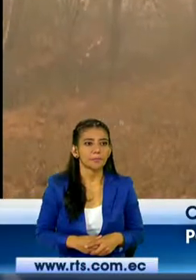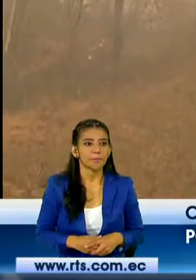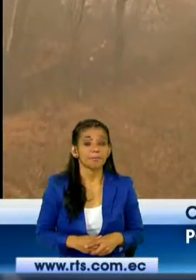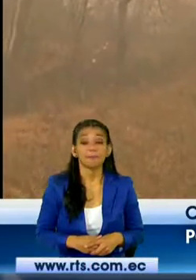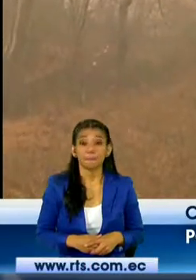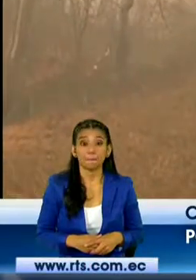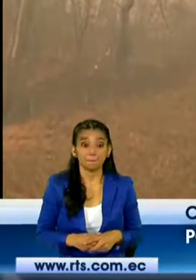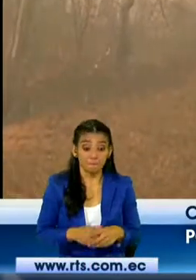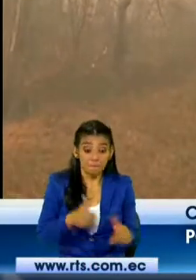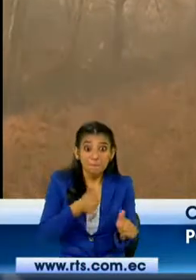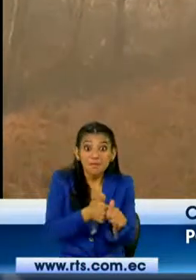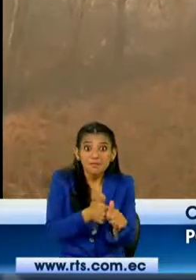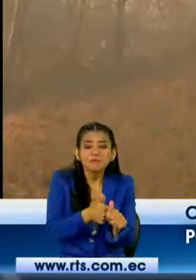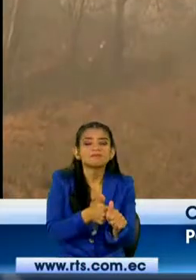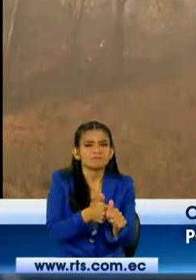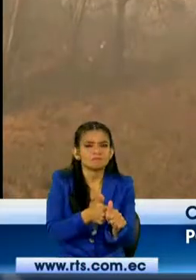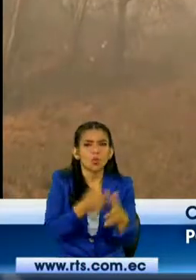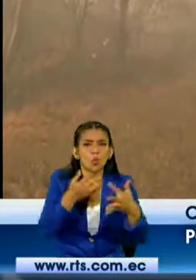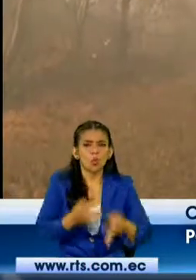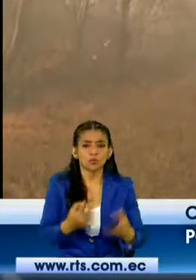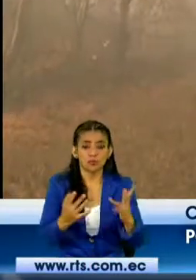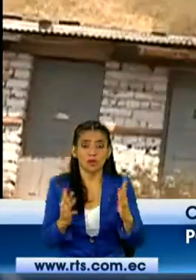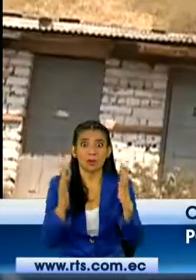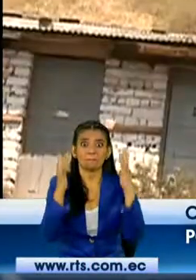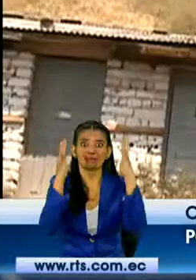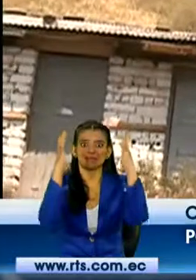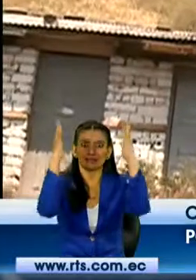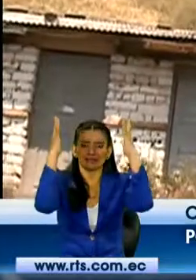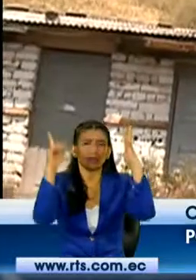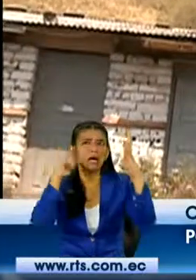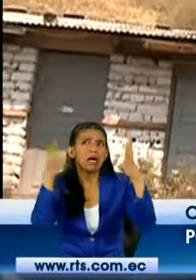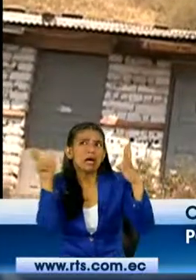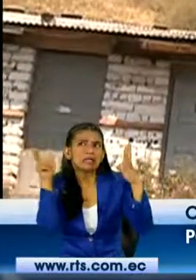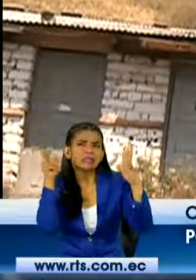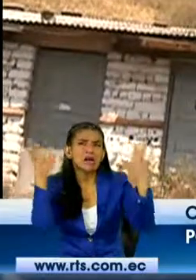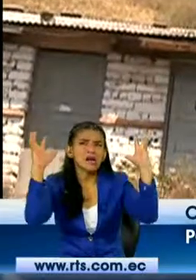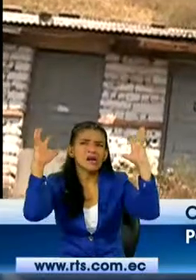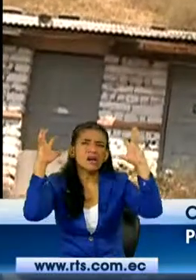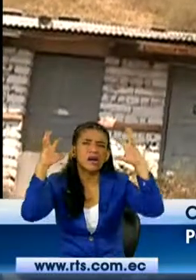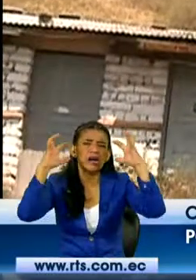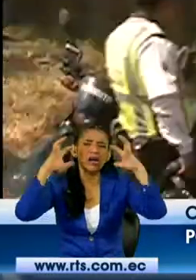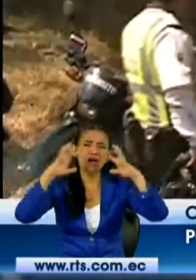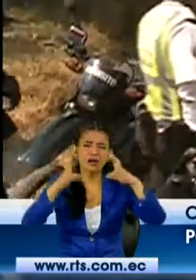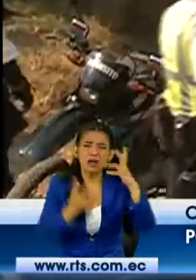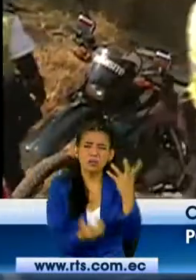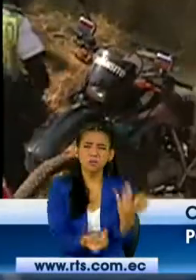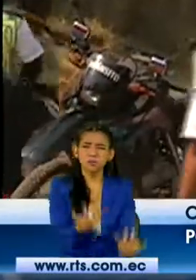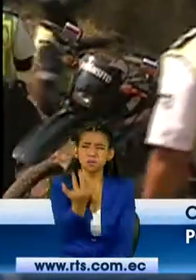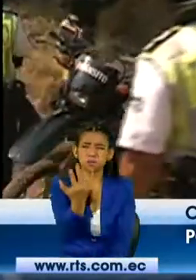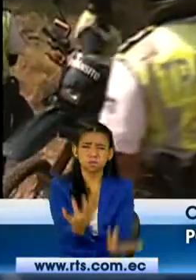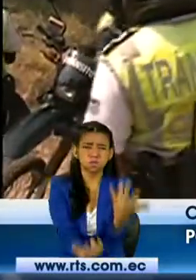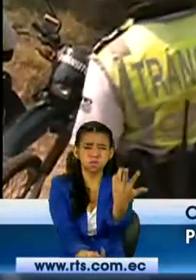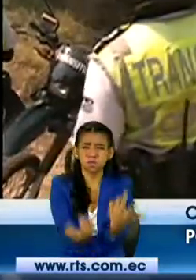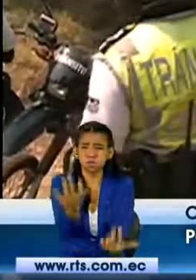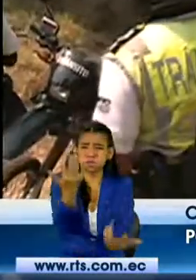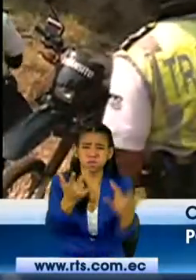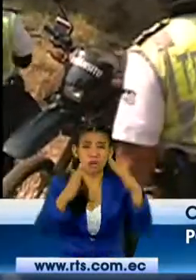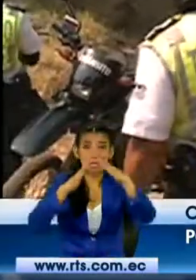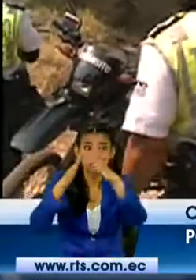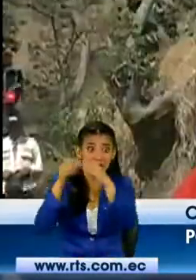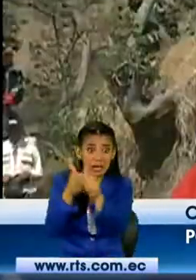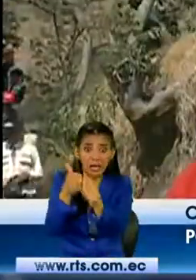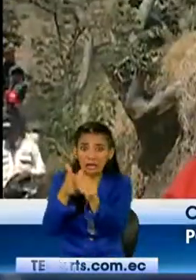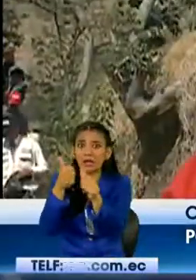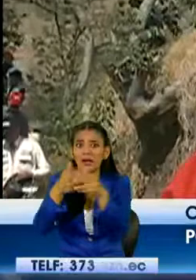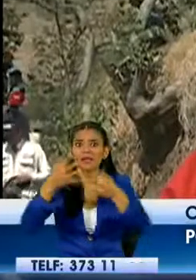A pocos metros se oía el crujir de las ramas de los árboles. El incendio llegó a las casas, por lo que tuvieron que ser evacuadas. Es